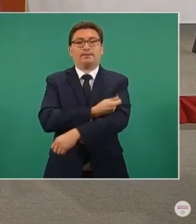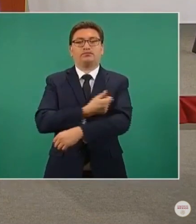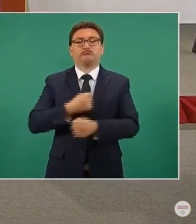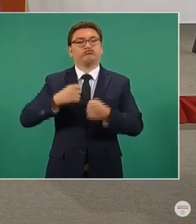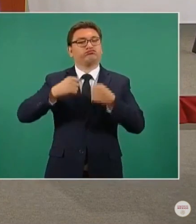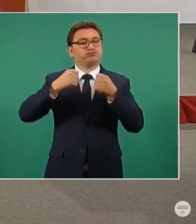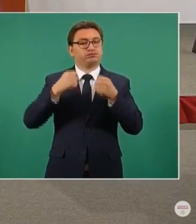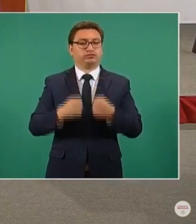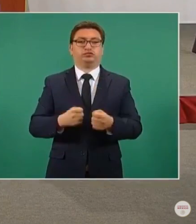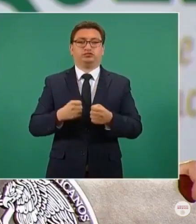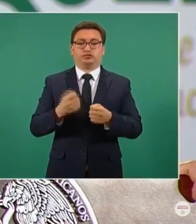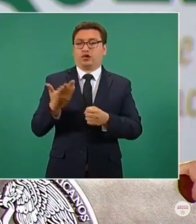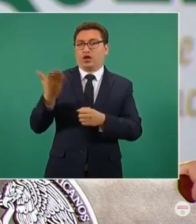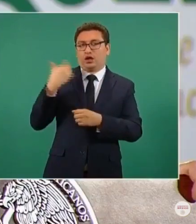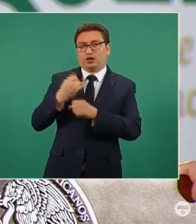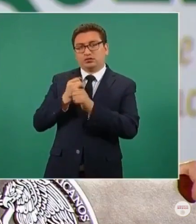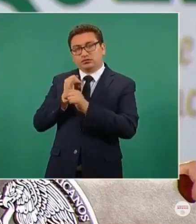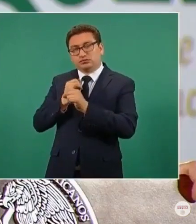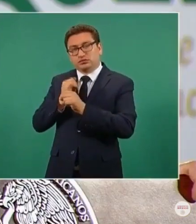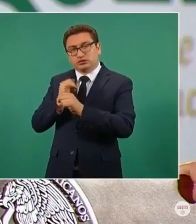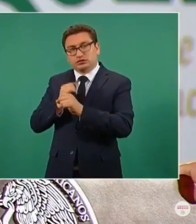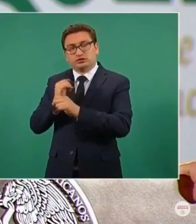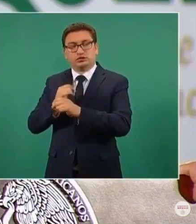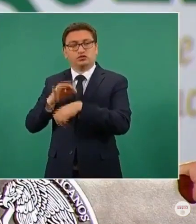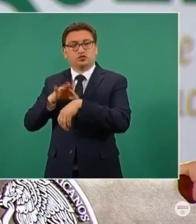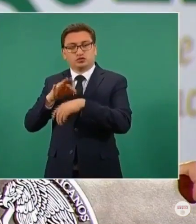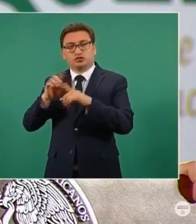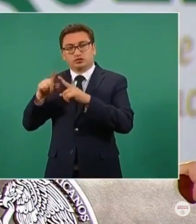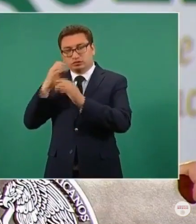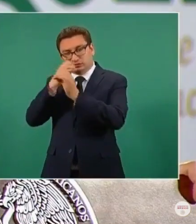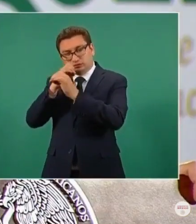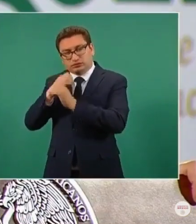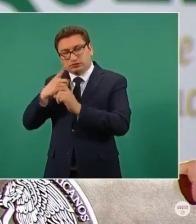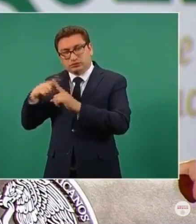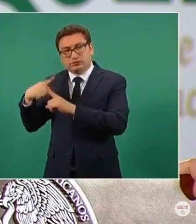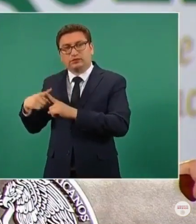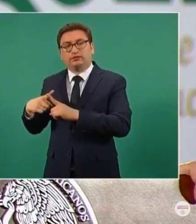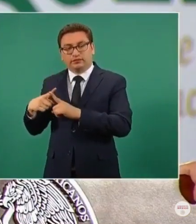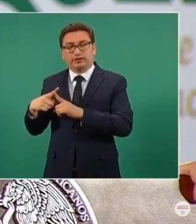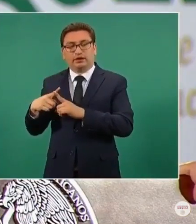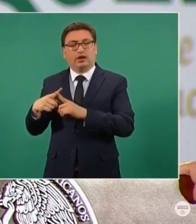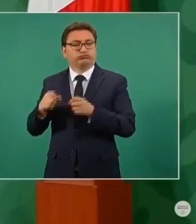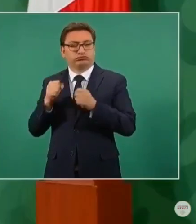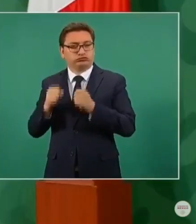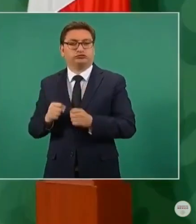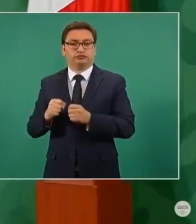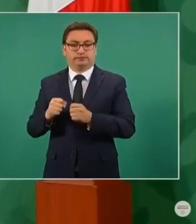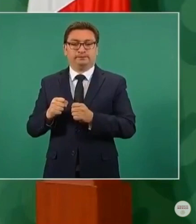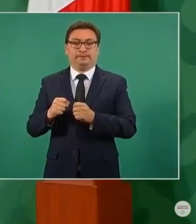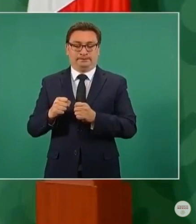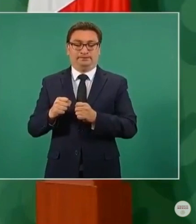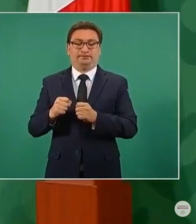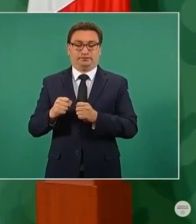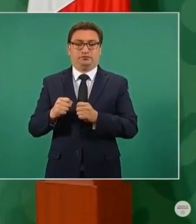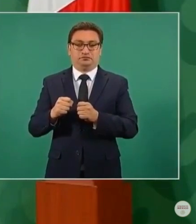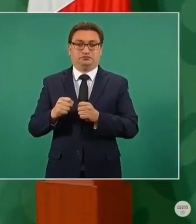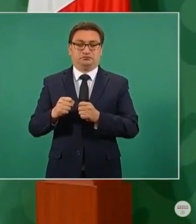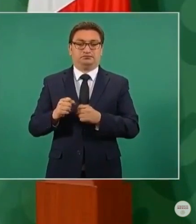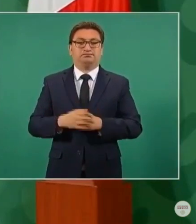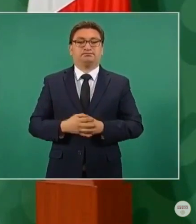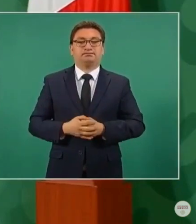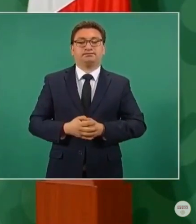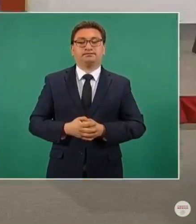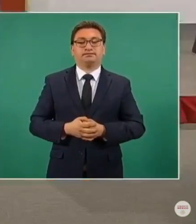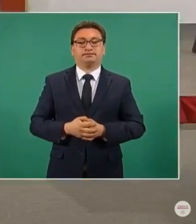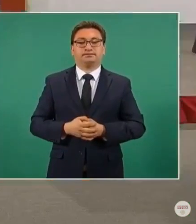tal como estaba documentado por la investigación clínica antes de su registro sanitario, y son vacunas eficaces.